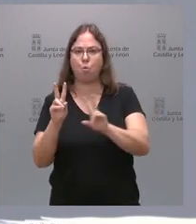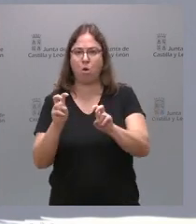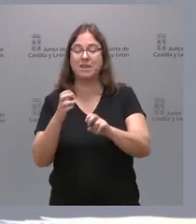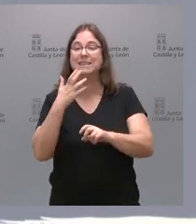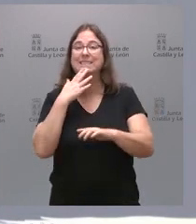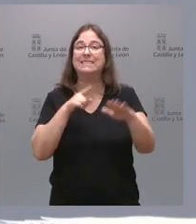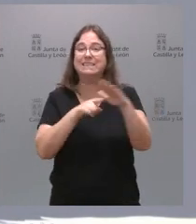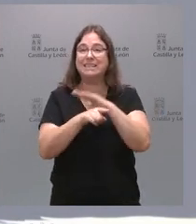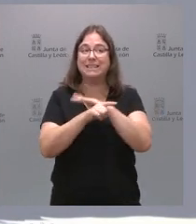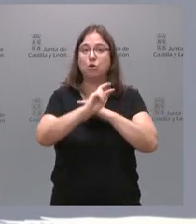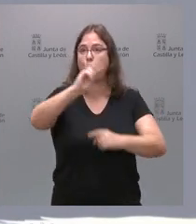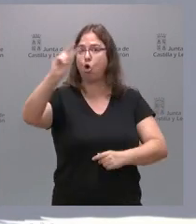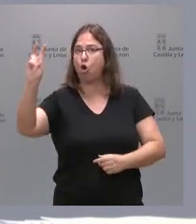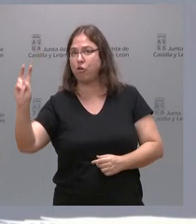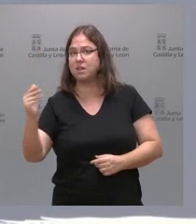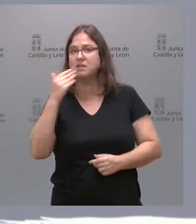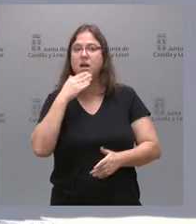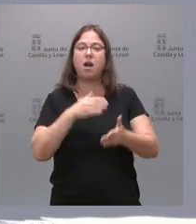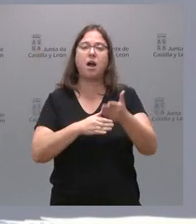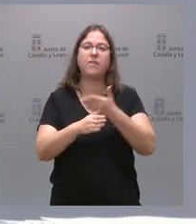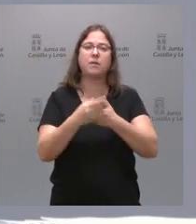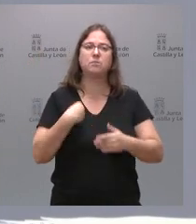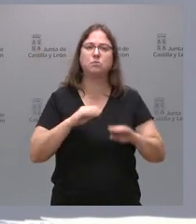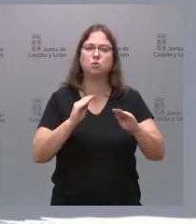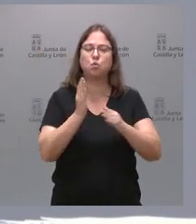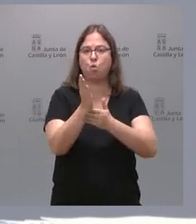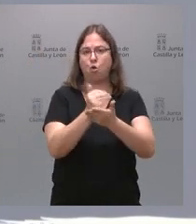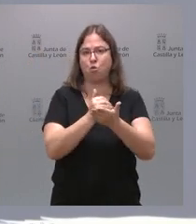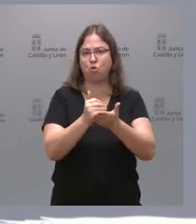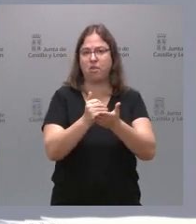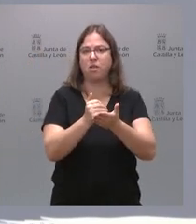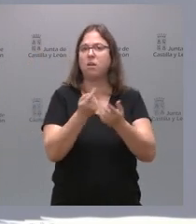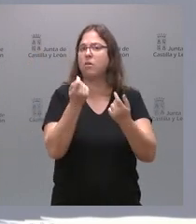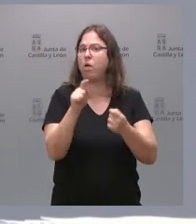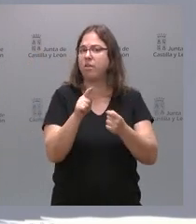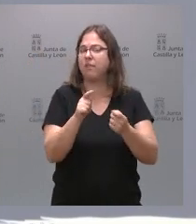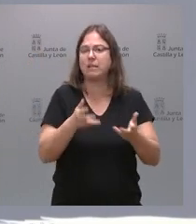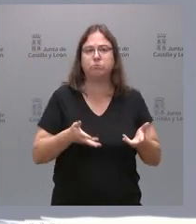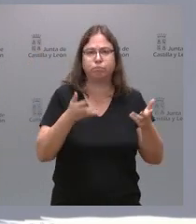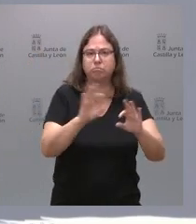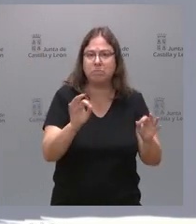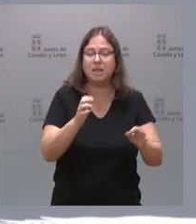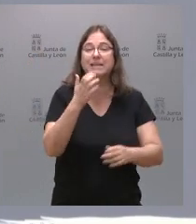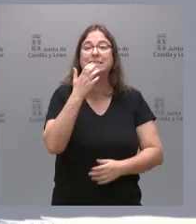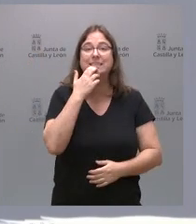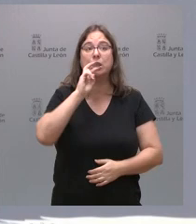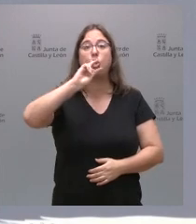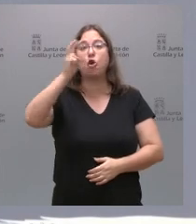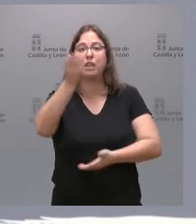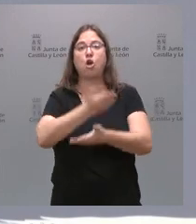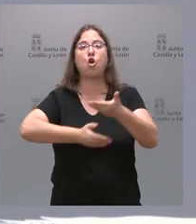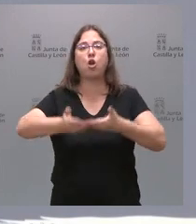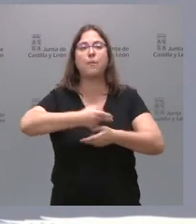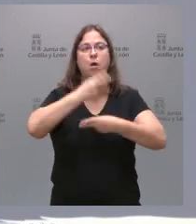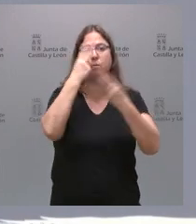como en otras estaciones de autobuses es a través de la propia comunidad Autónoma no exigiría ningún tipo de concesión buscamos algún tipo de colaboración